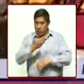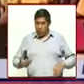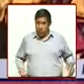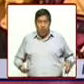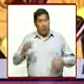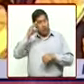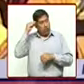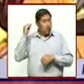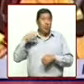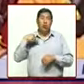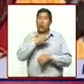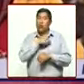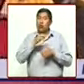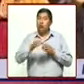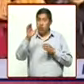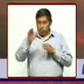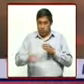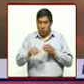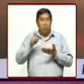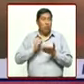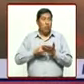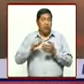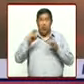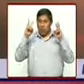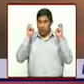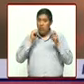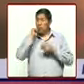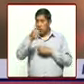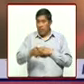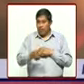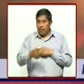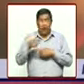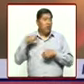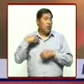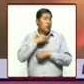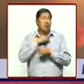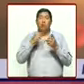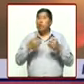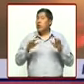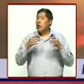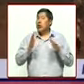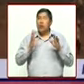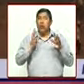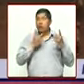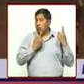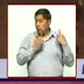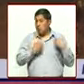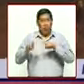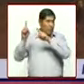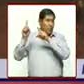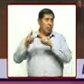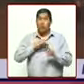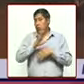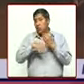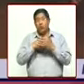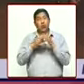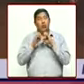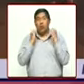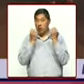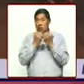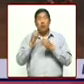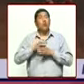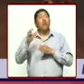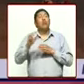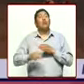que nosotros vamos a cumplir, y por esas razones que el día de mañana nosotros ya nos estamos trasladando en todo el equipo